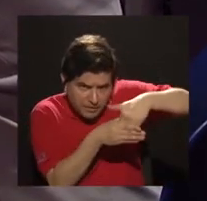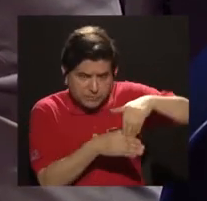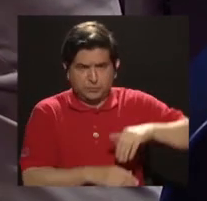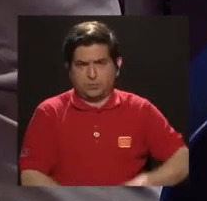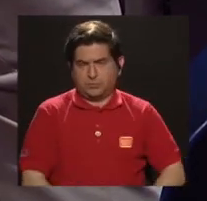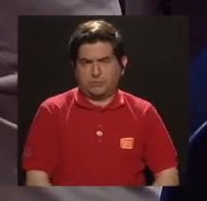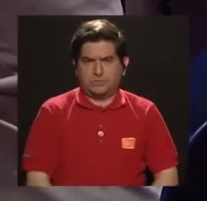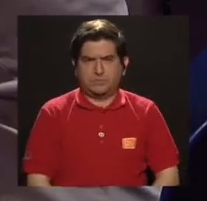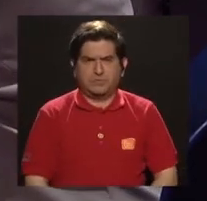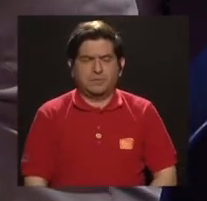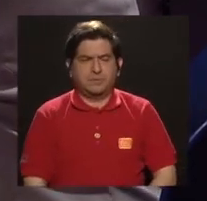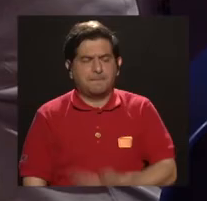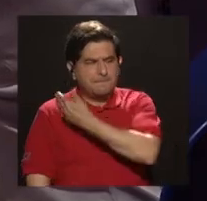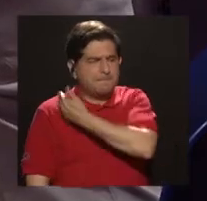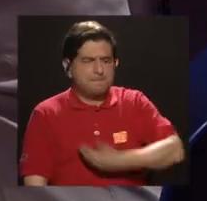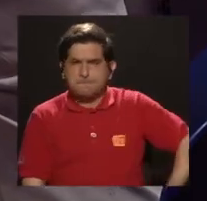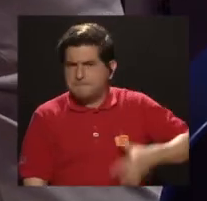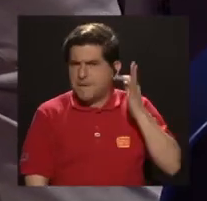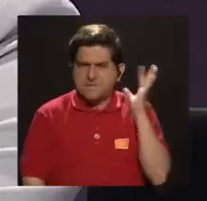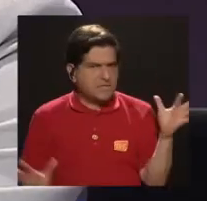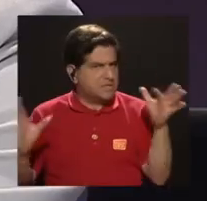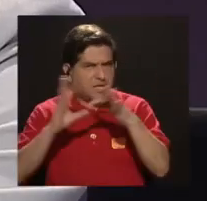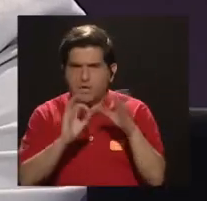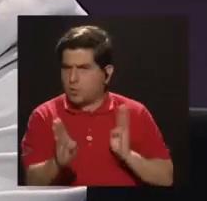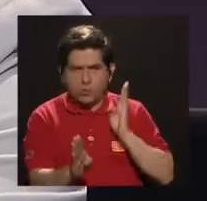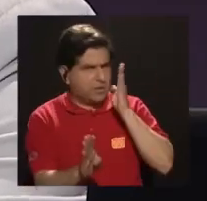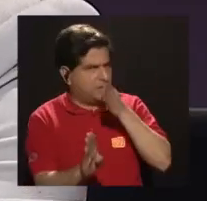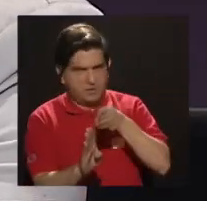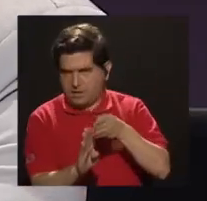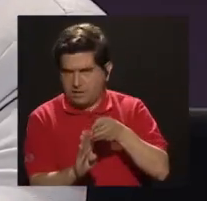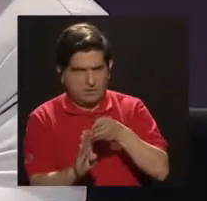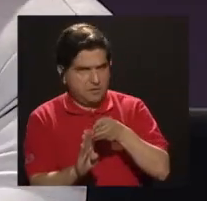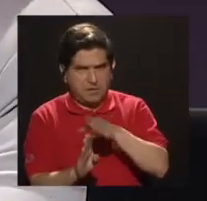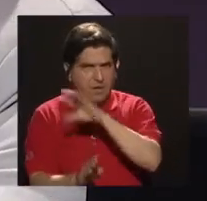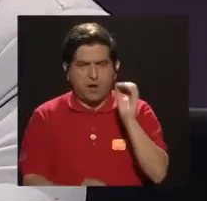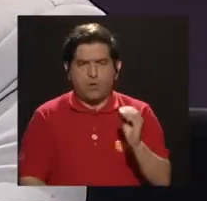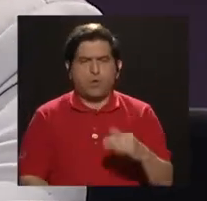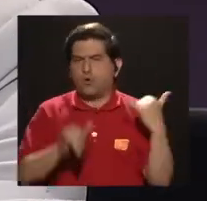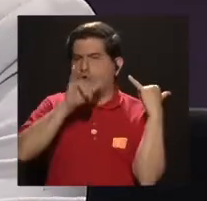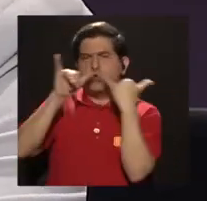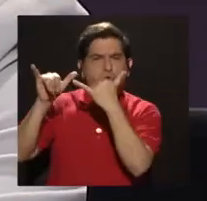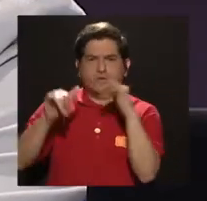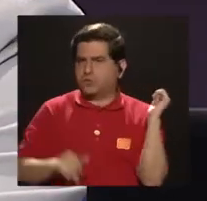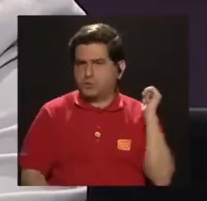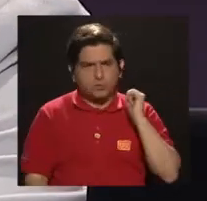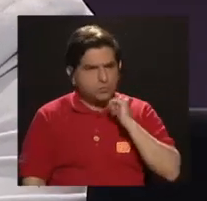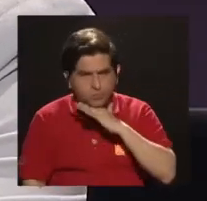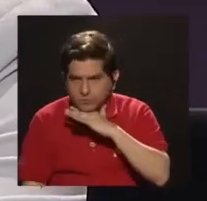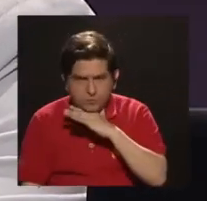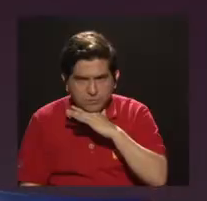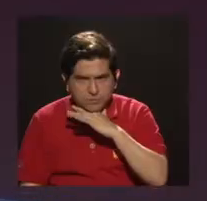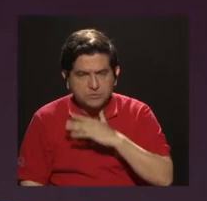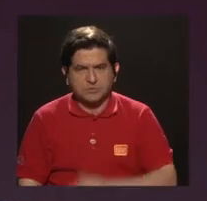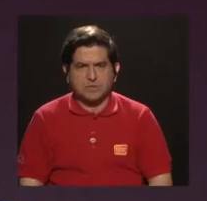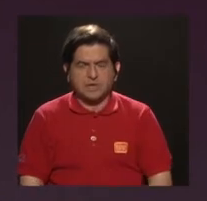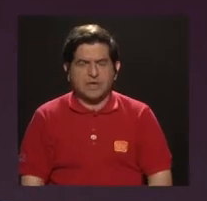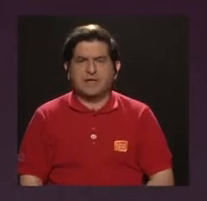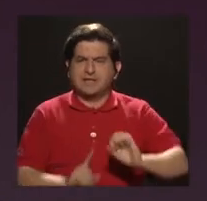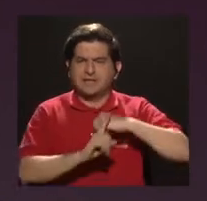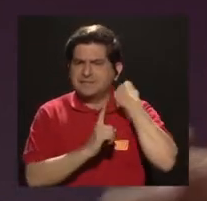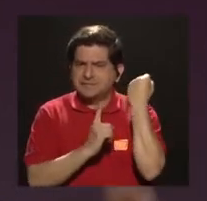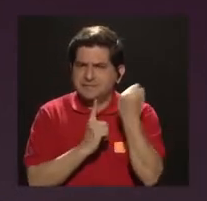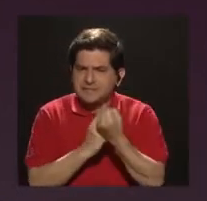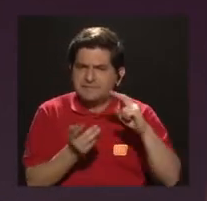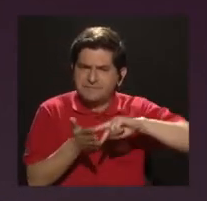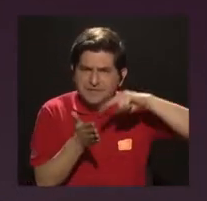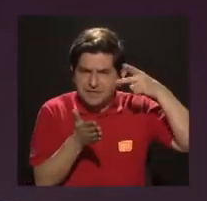digamos a la presidenta no se le ha vinculado directamente o no es son denuncias por corrupción lo que ha generado